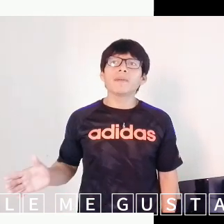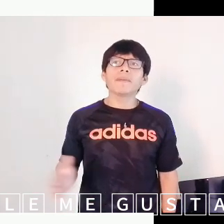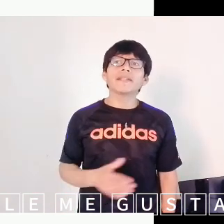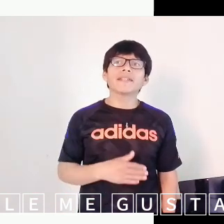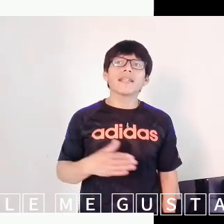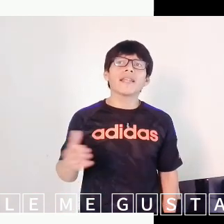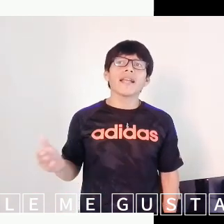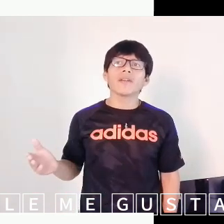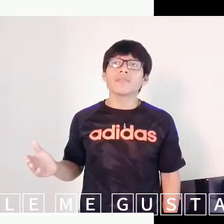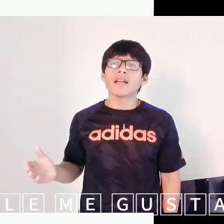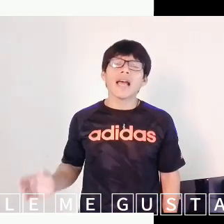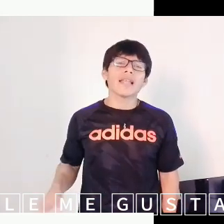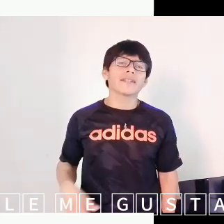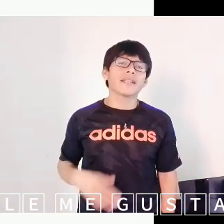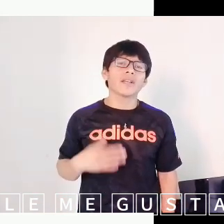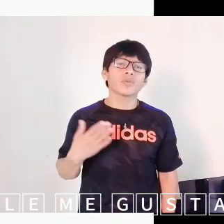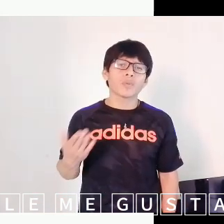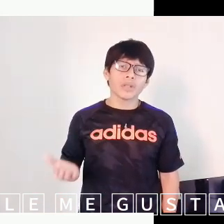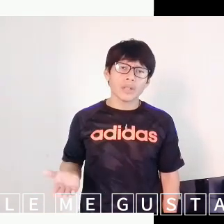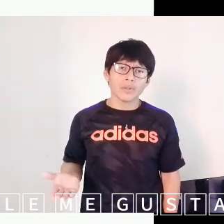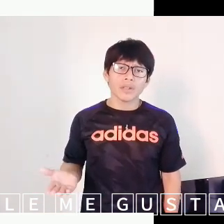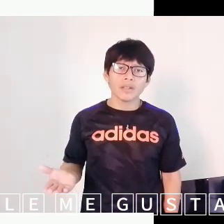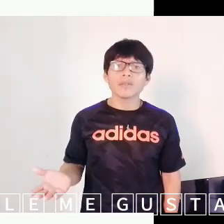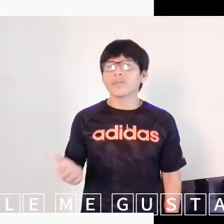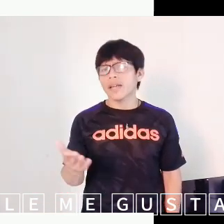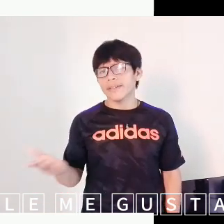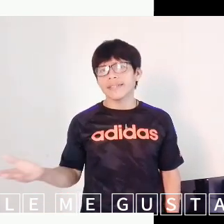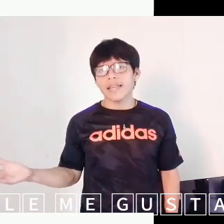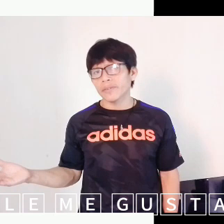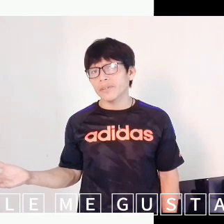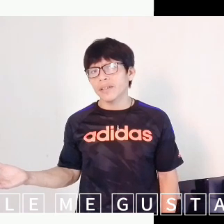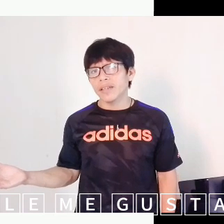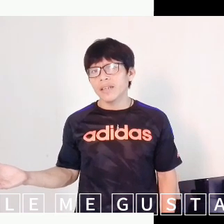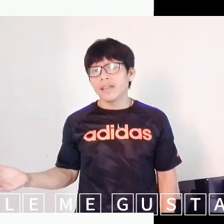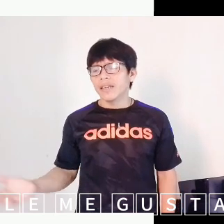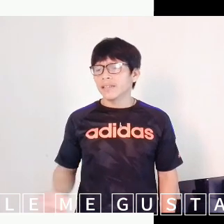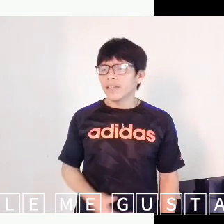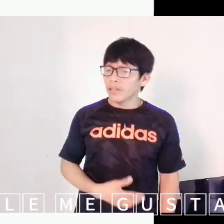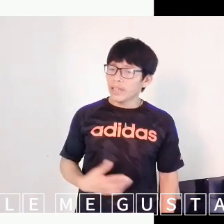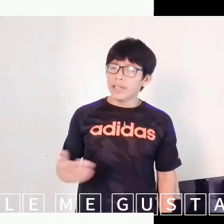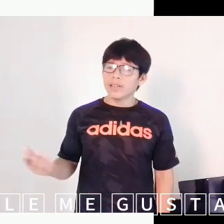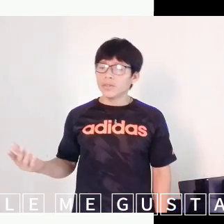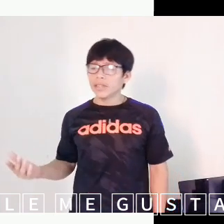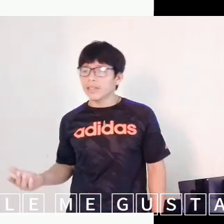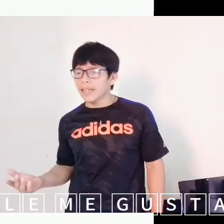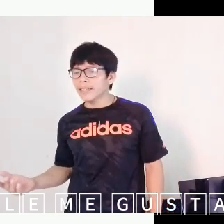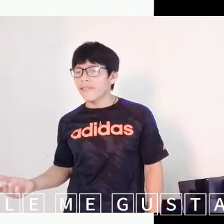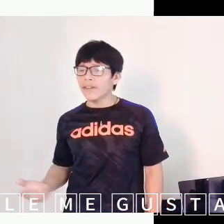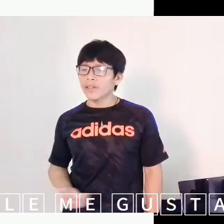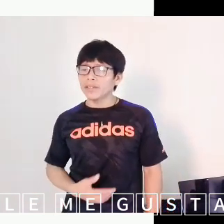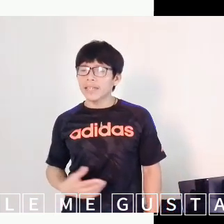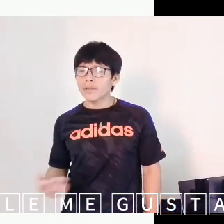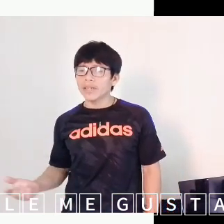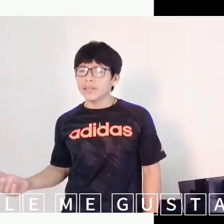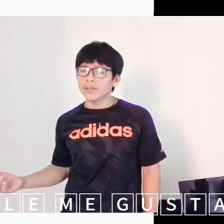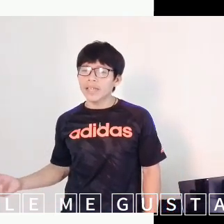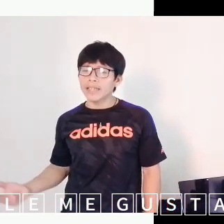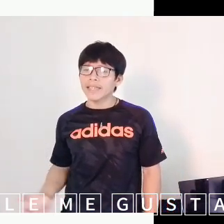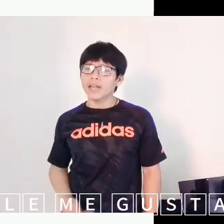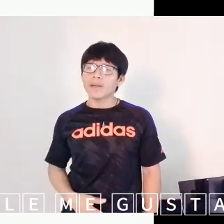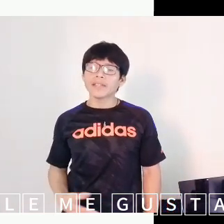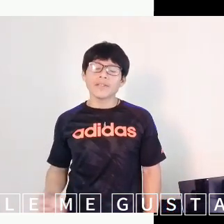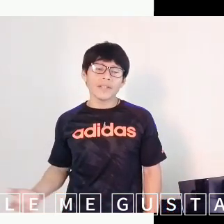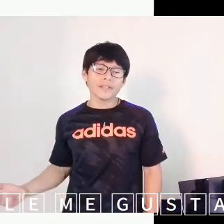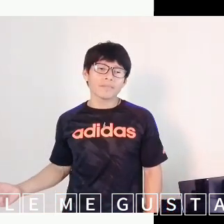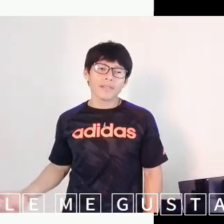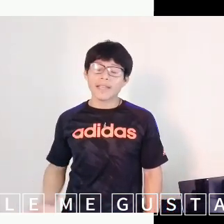Y simplemente se dedicaron a detener los proyectos de nuestro cabecita. En serio, y los intereses afectados de Claudio X González,